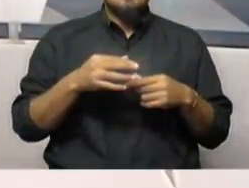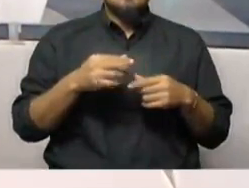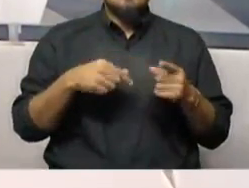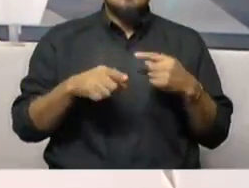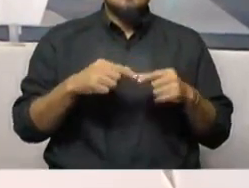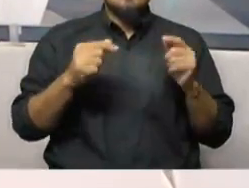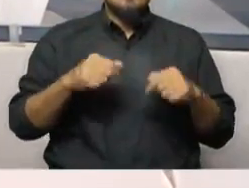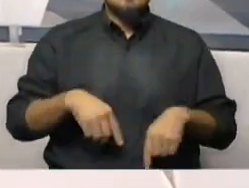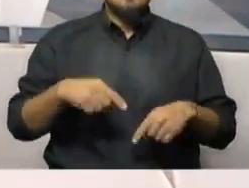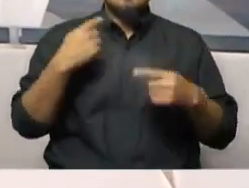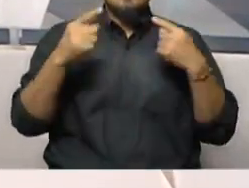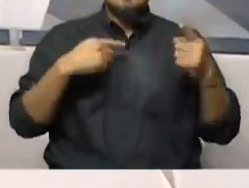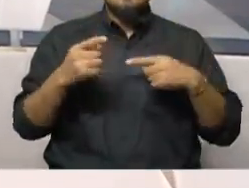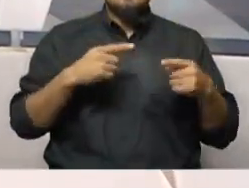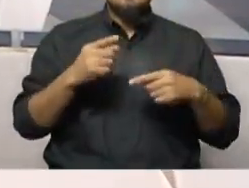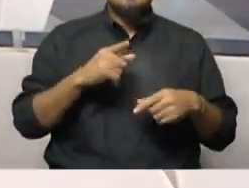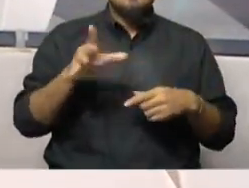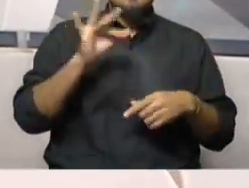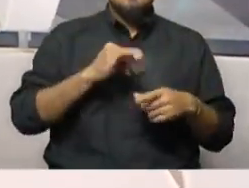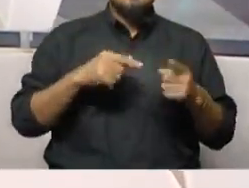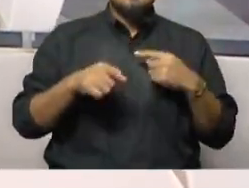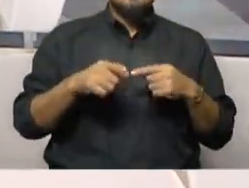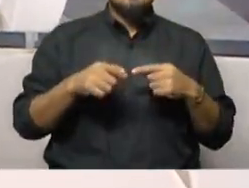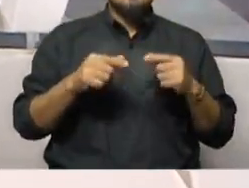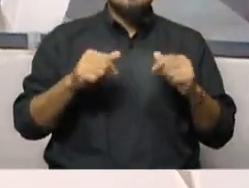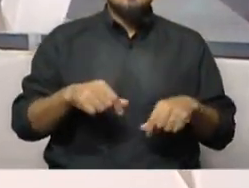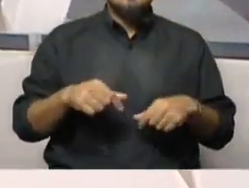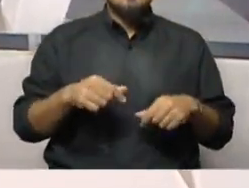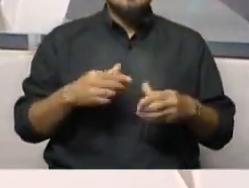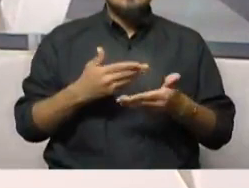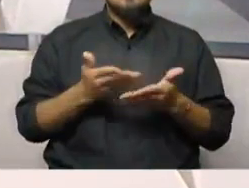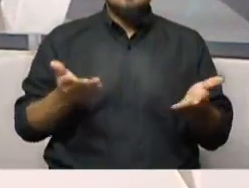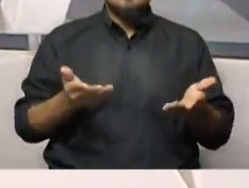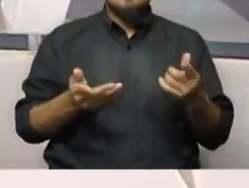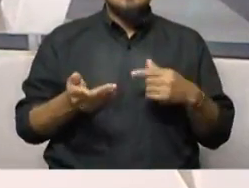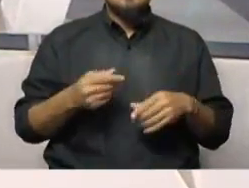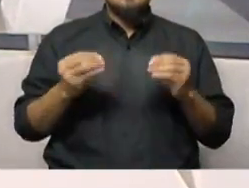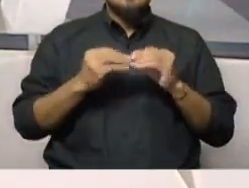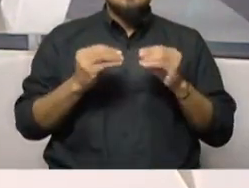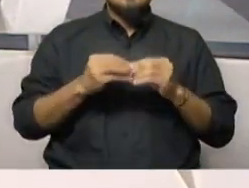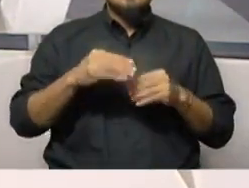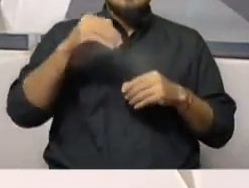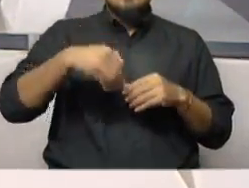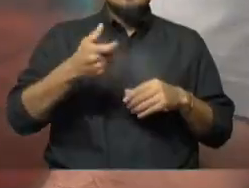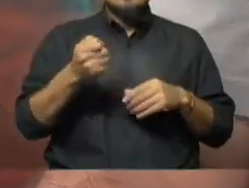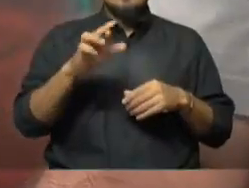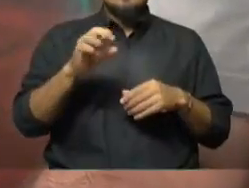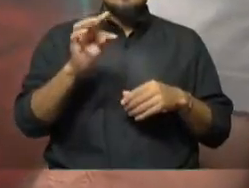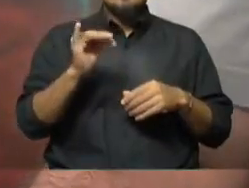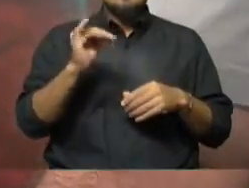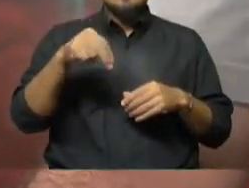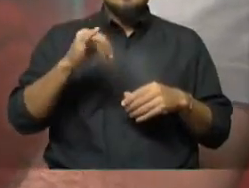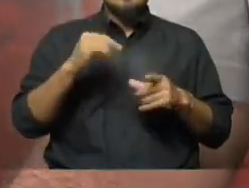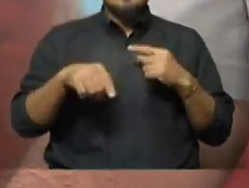somos un puzzle diferente. Cada día, cada noche somos un puzzle diferente. Hoy nos toca armar este equipazo con mi compañero Diego Martini. Pablito no va a estar en